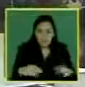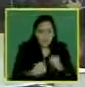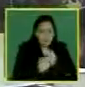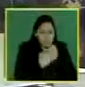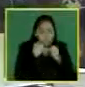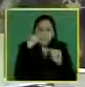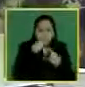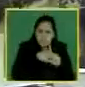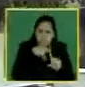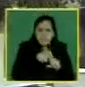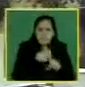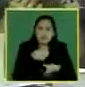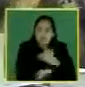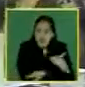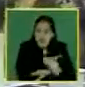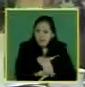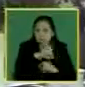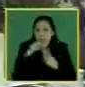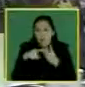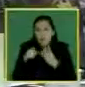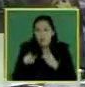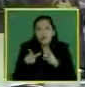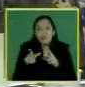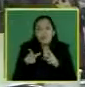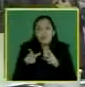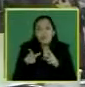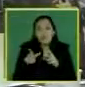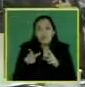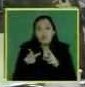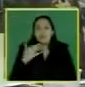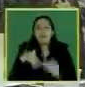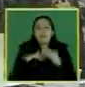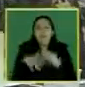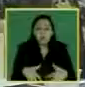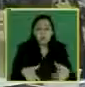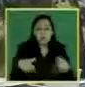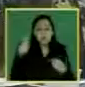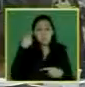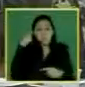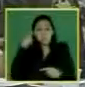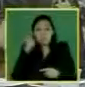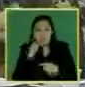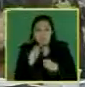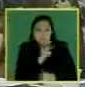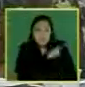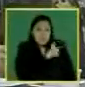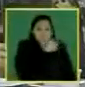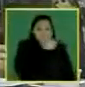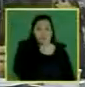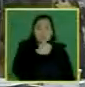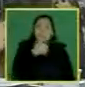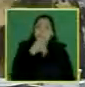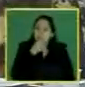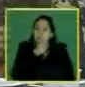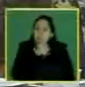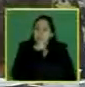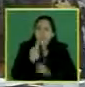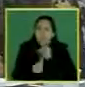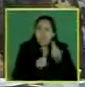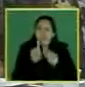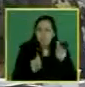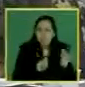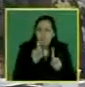están trabajando en la calle y esta iglesia más bien elitesca y jerárquica. Y entonces hicimos varias entrevistas, entre